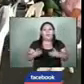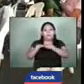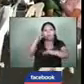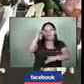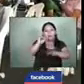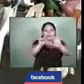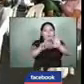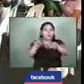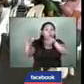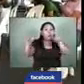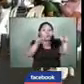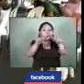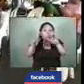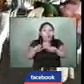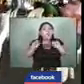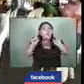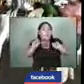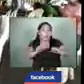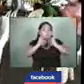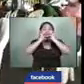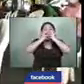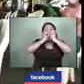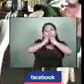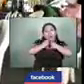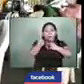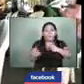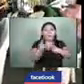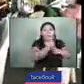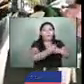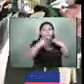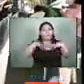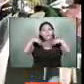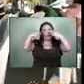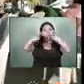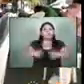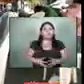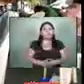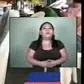años. Con esto se pretende salvaguardar la vida de la población salvadoreña.